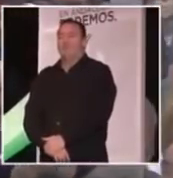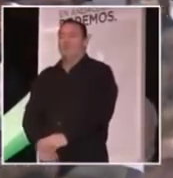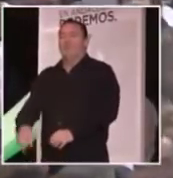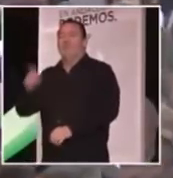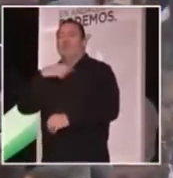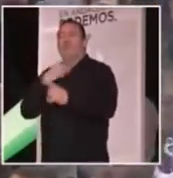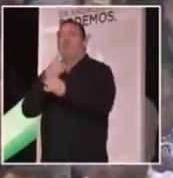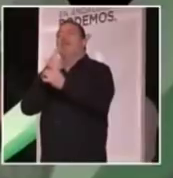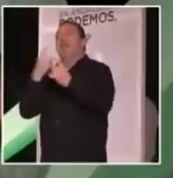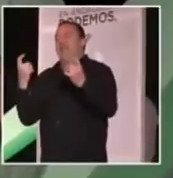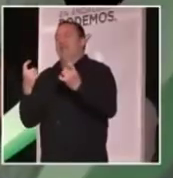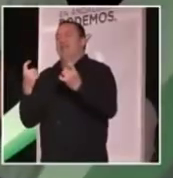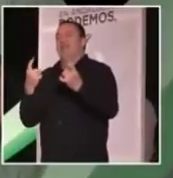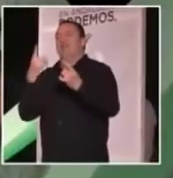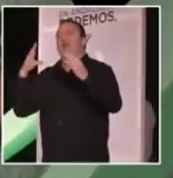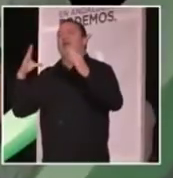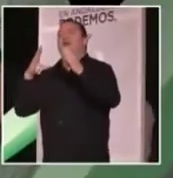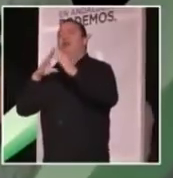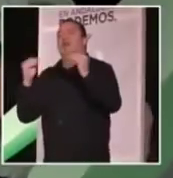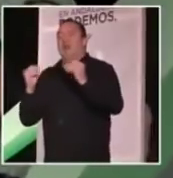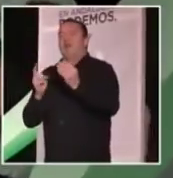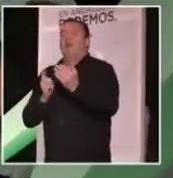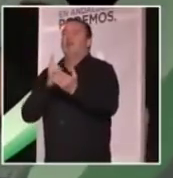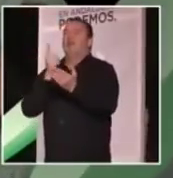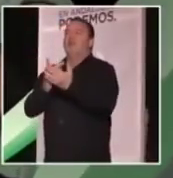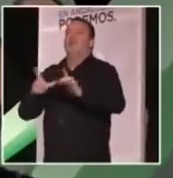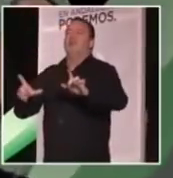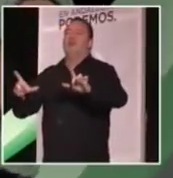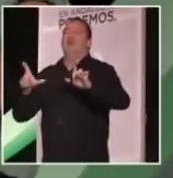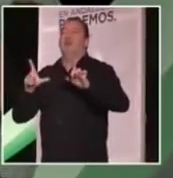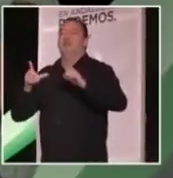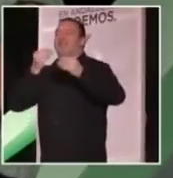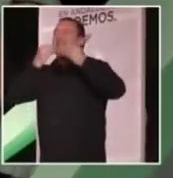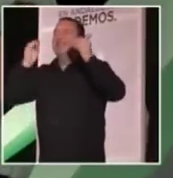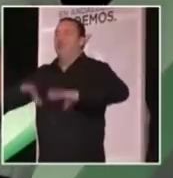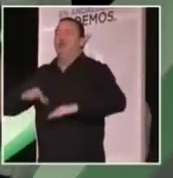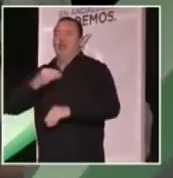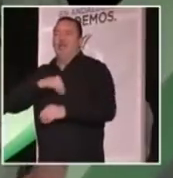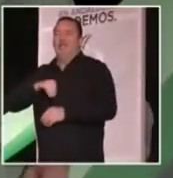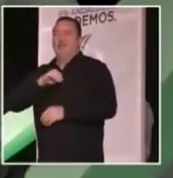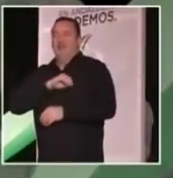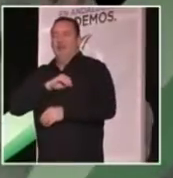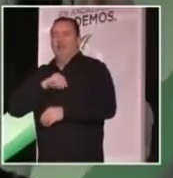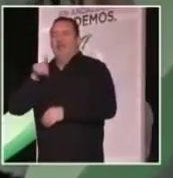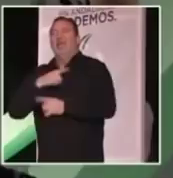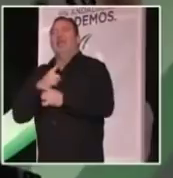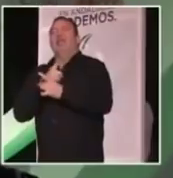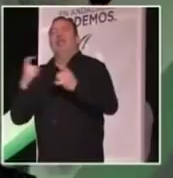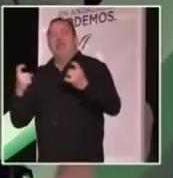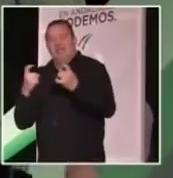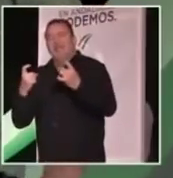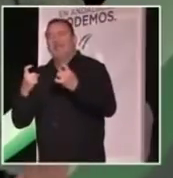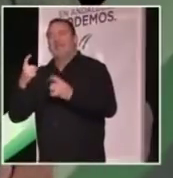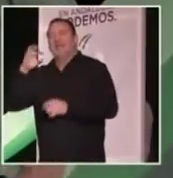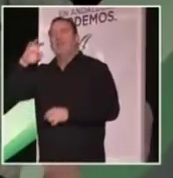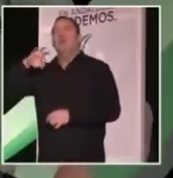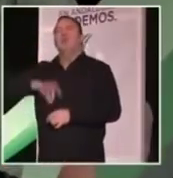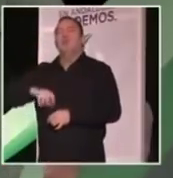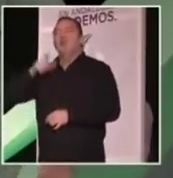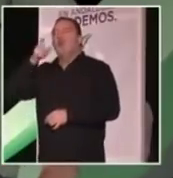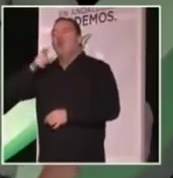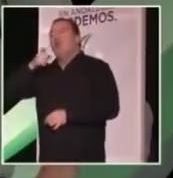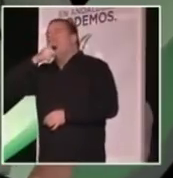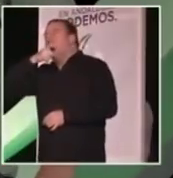Necesitamos una Andalucía que vuelva a ser protagonista de la historia de España. Necesitamos, frente a los profesionales del odio